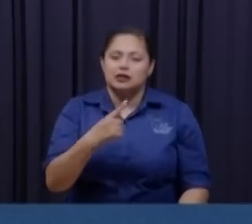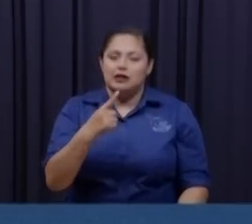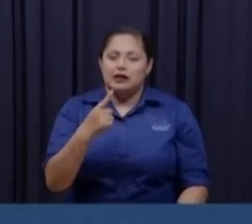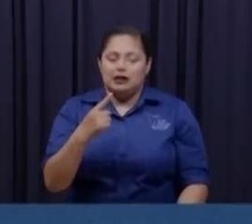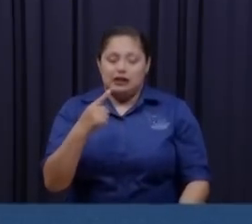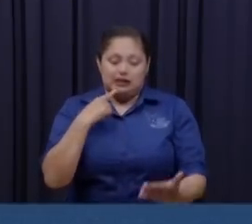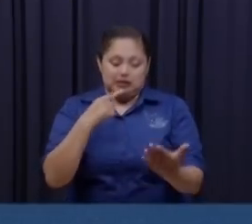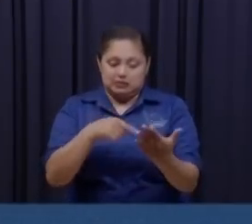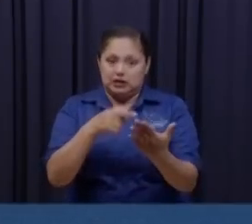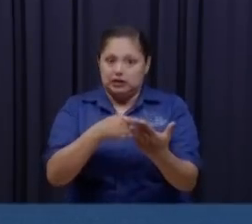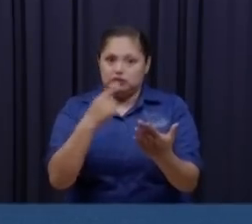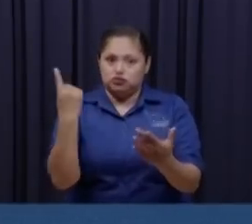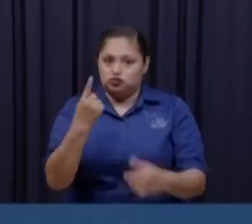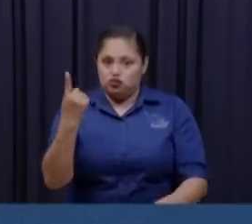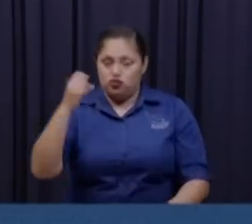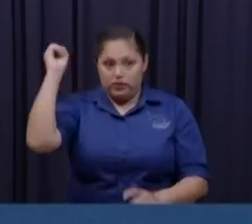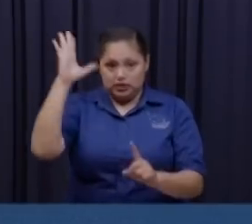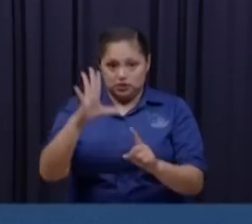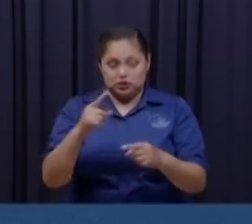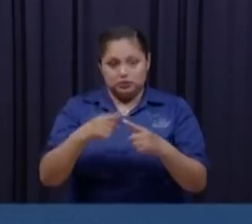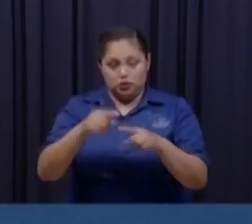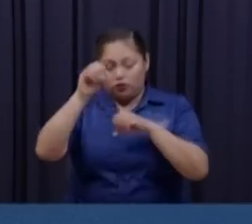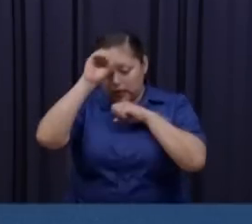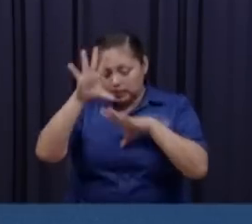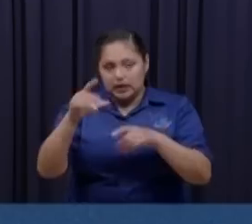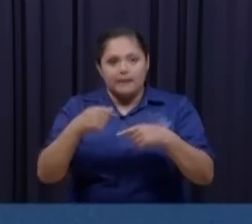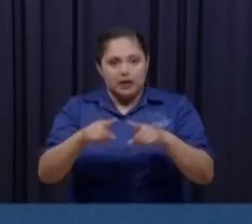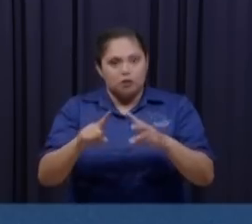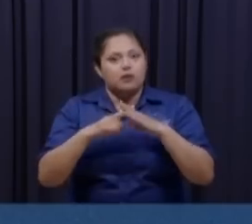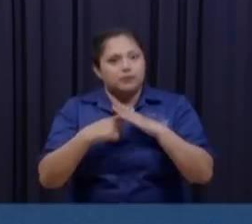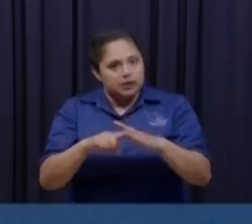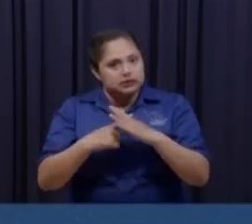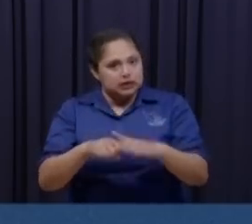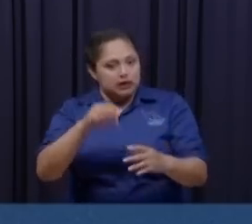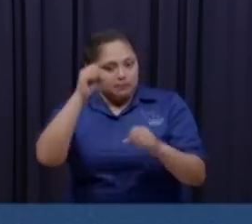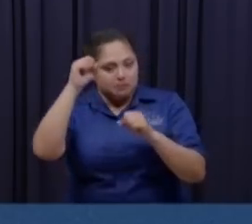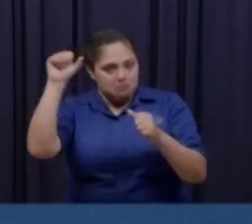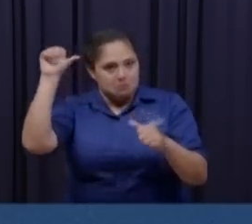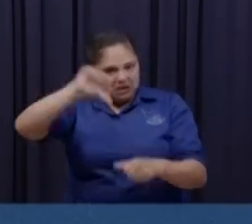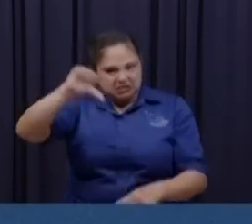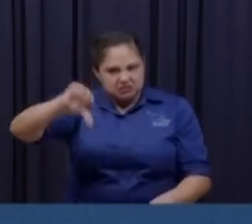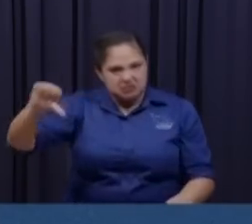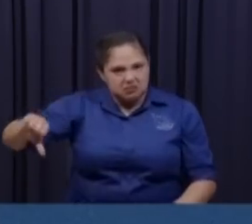por obedecer. Pero entonces empiezan las maldiciones.